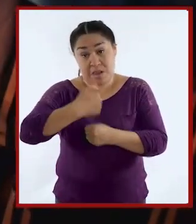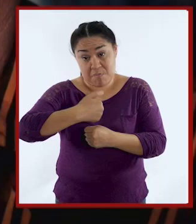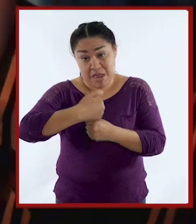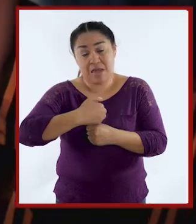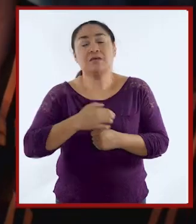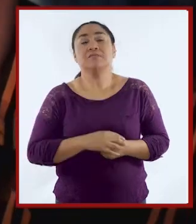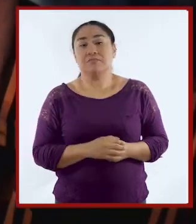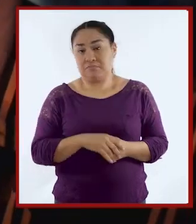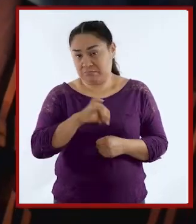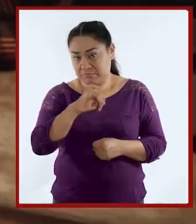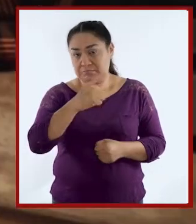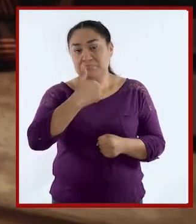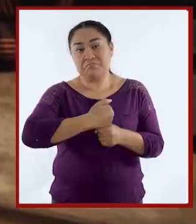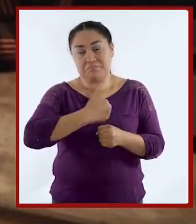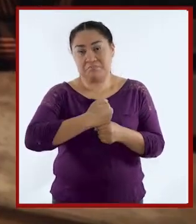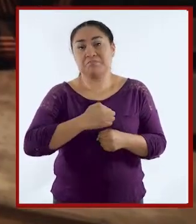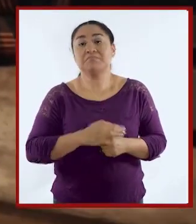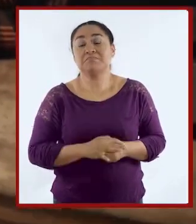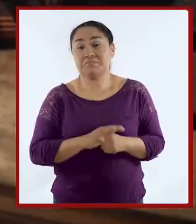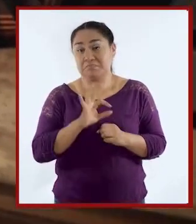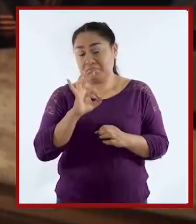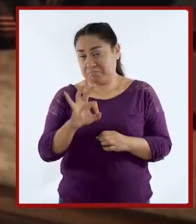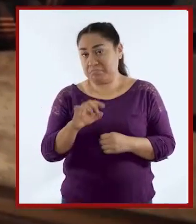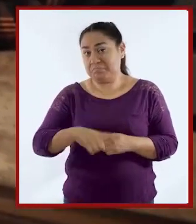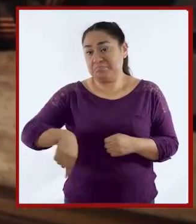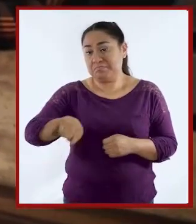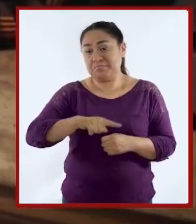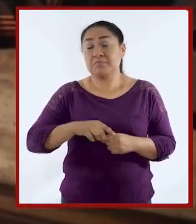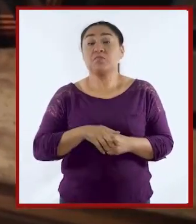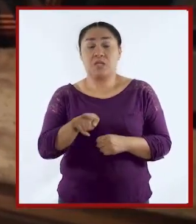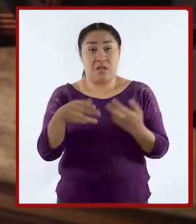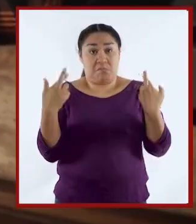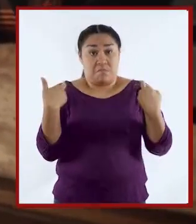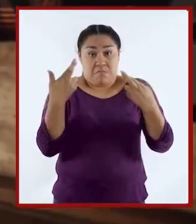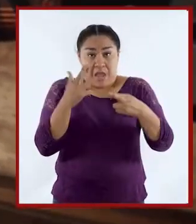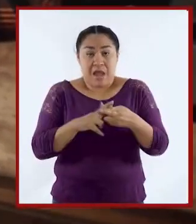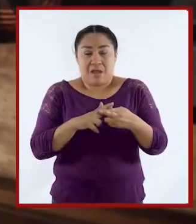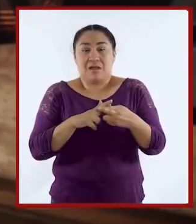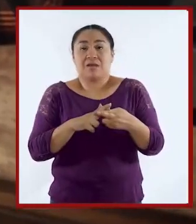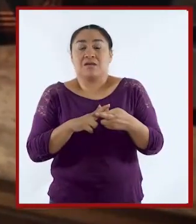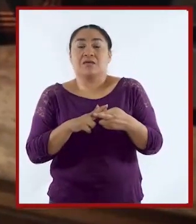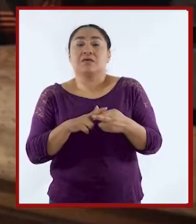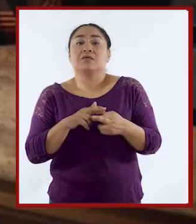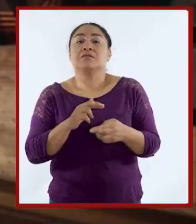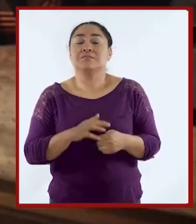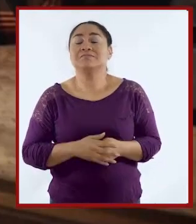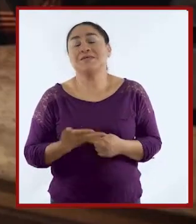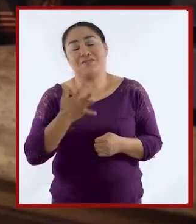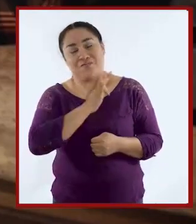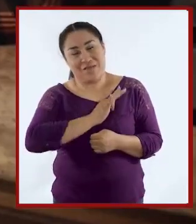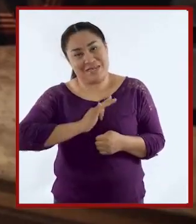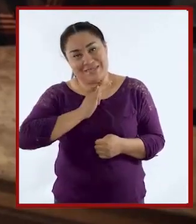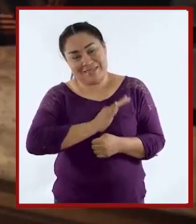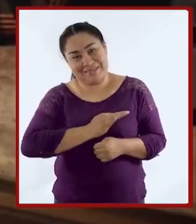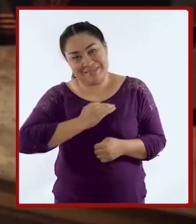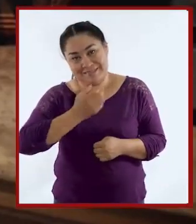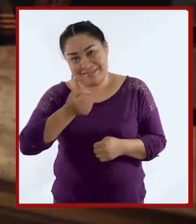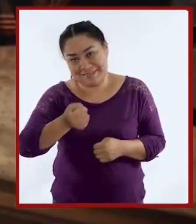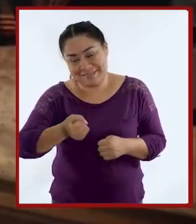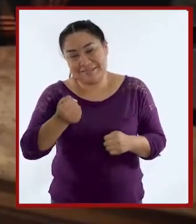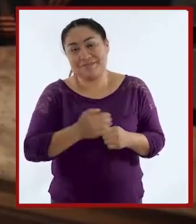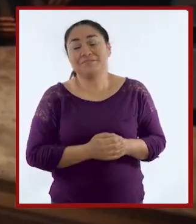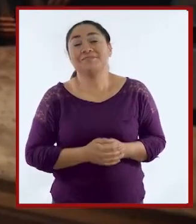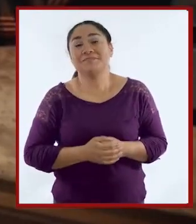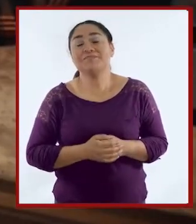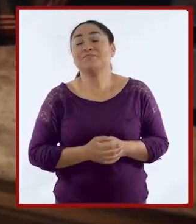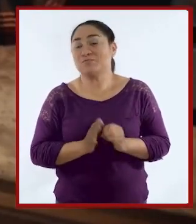¿en primaria? En primaria. Es unitaria. Ah, unitaria. Sí. Entonces usted es maestro unitario. Ah, sí. Pues triple felicitación para usted. Mucho